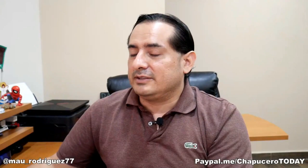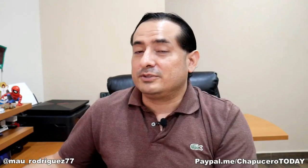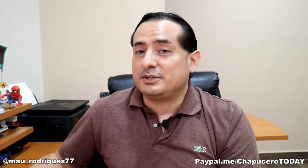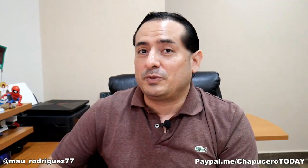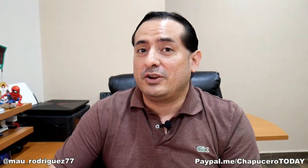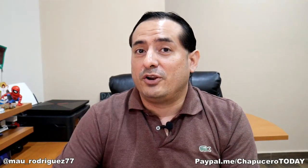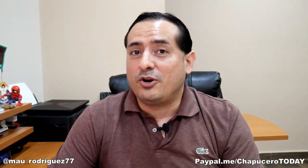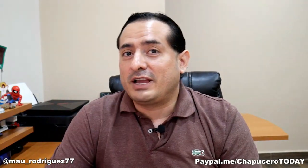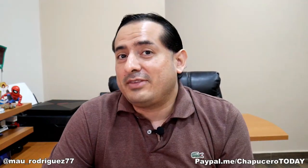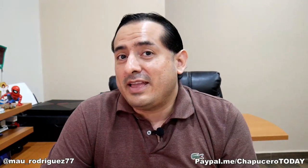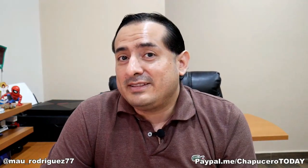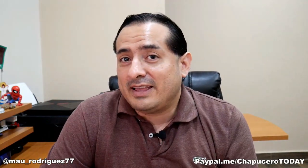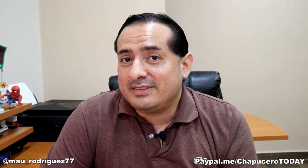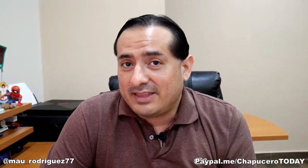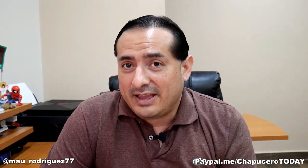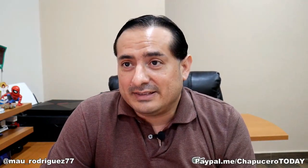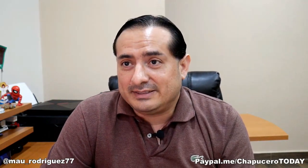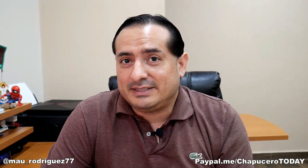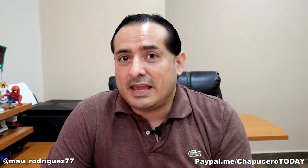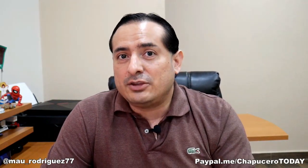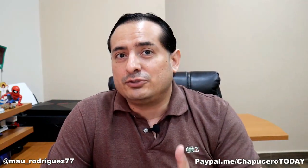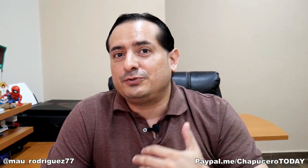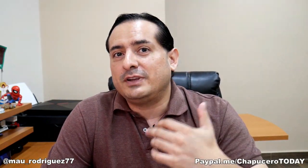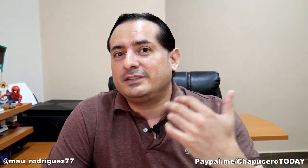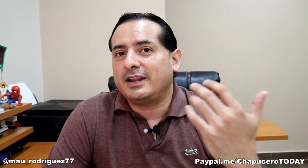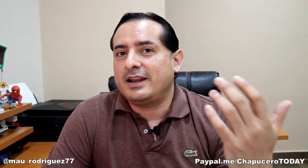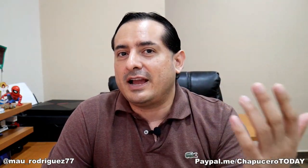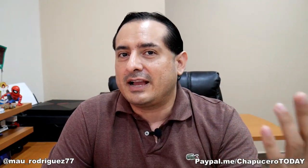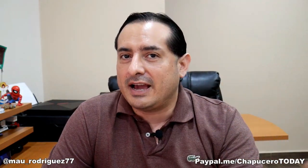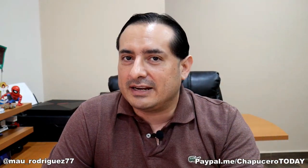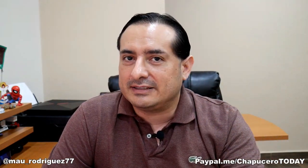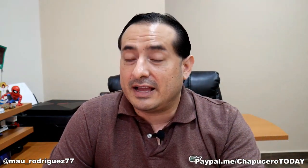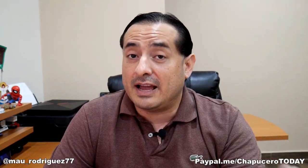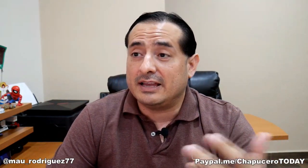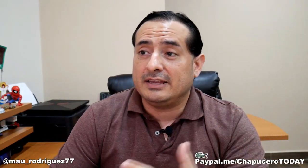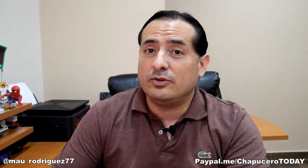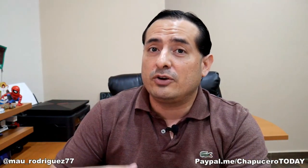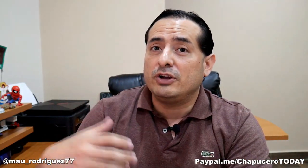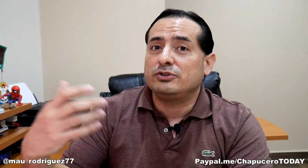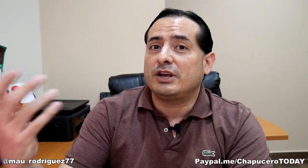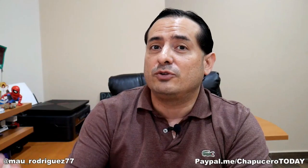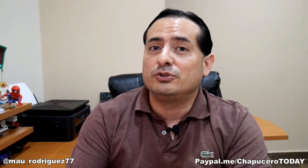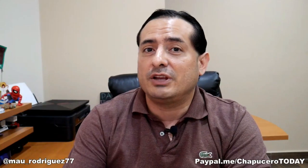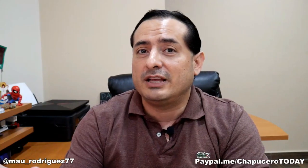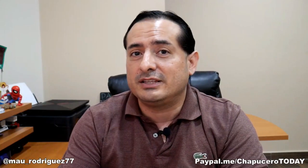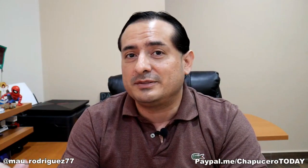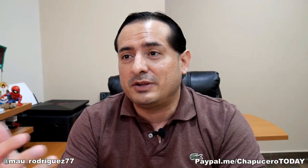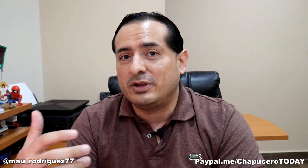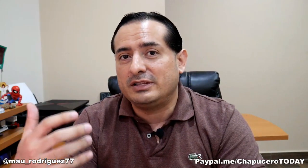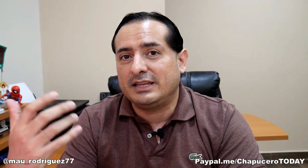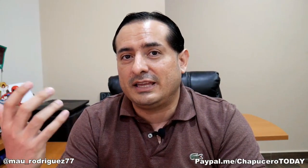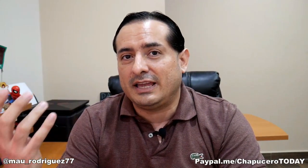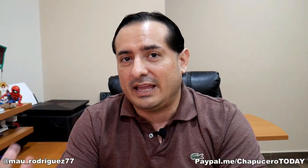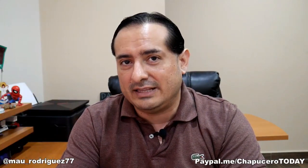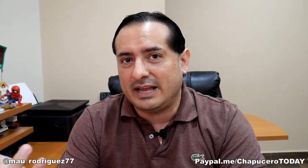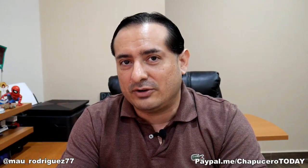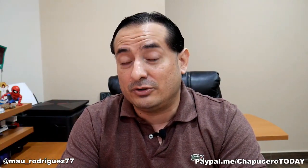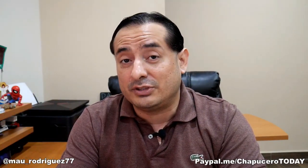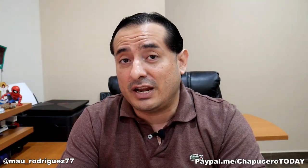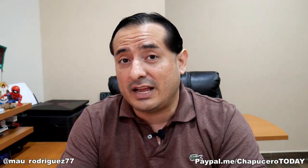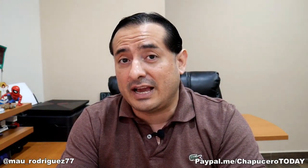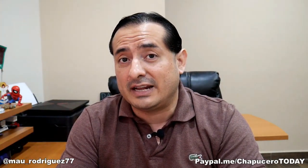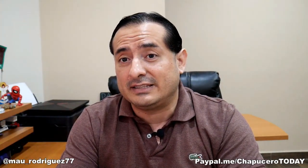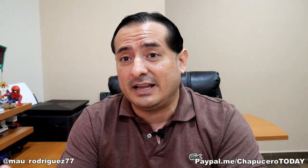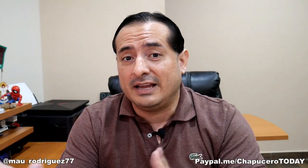entonces bueno lo que da a entender si ellos filtran la carta y luego ellos acusan a andrés manuel de que el da a